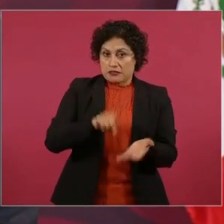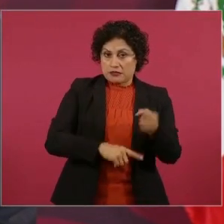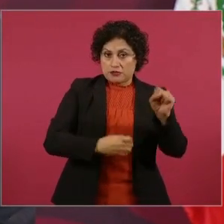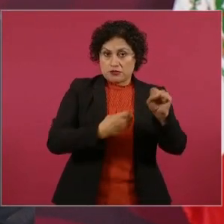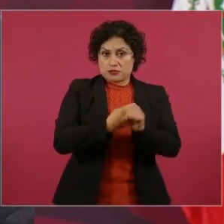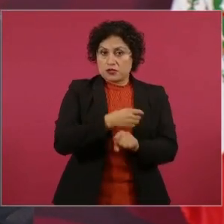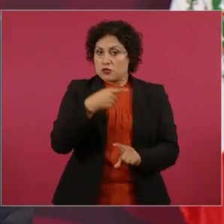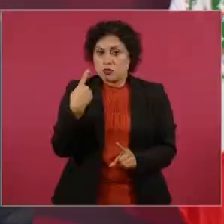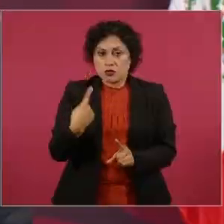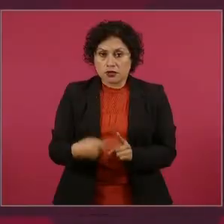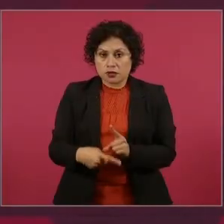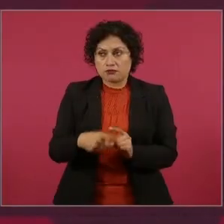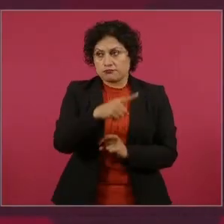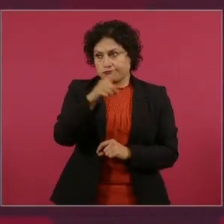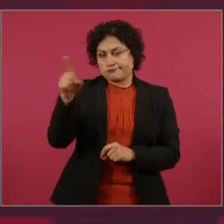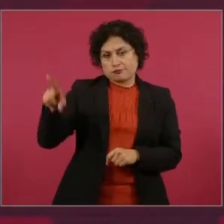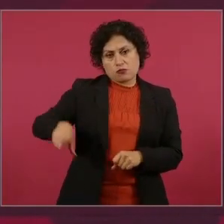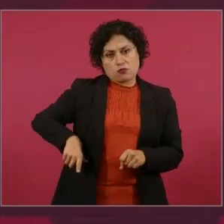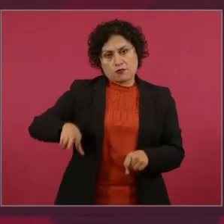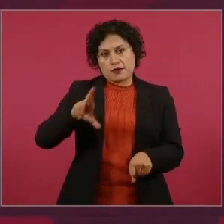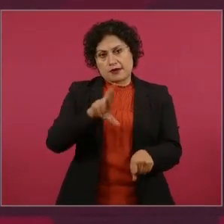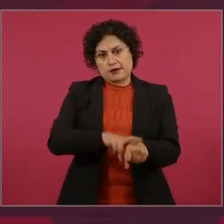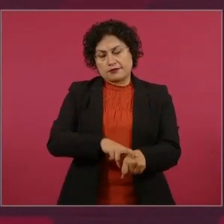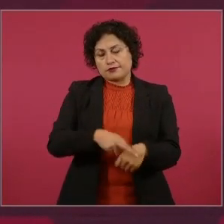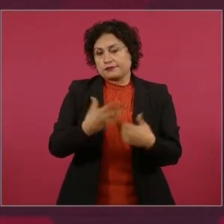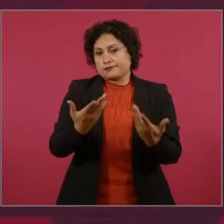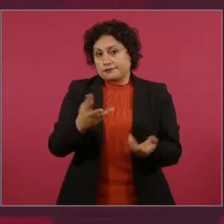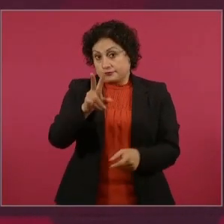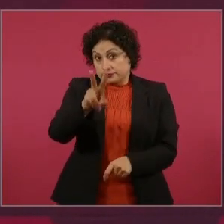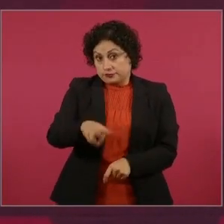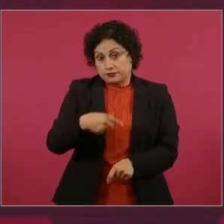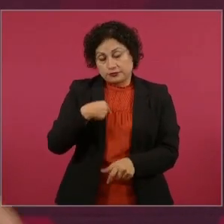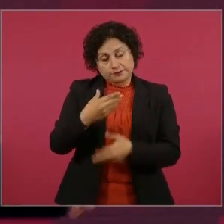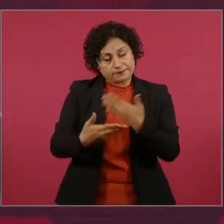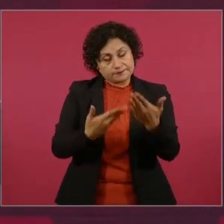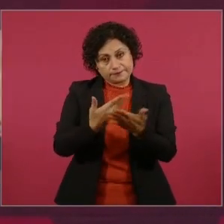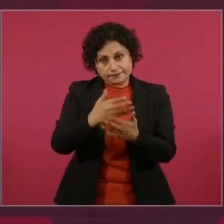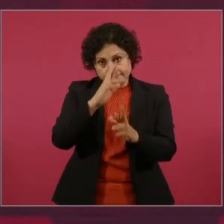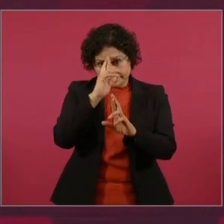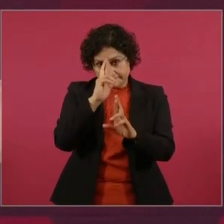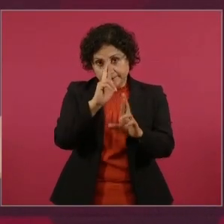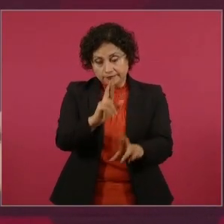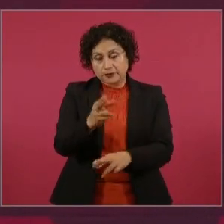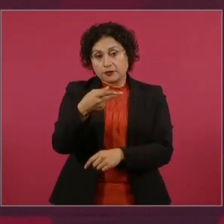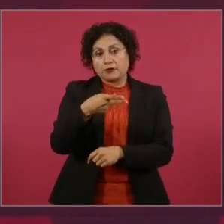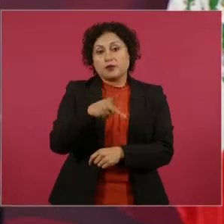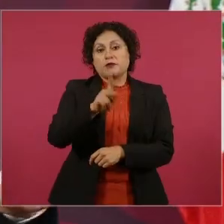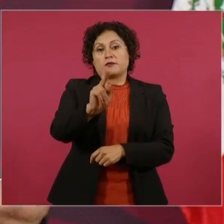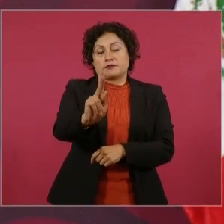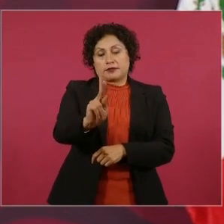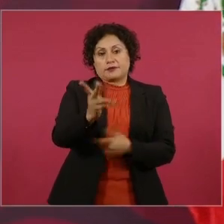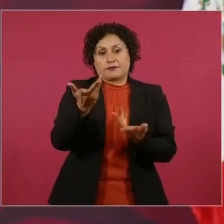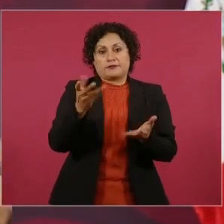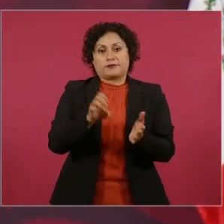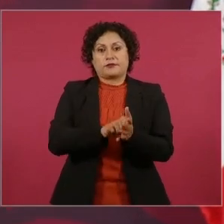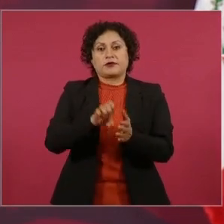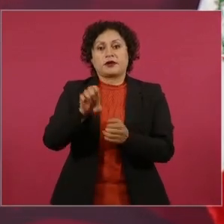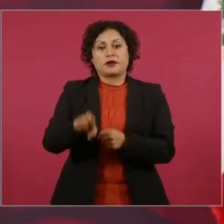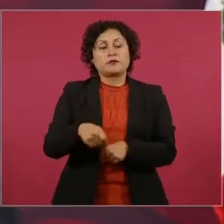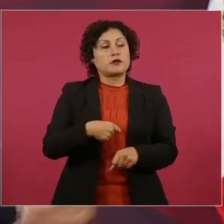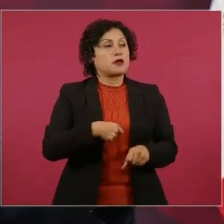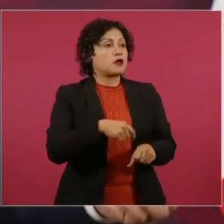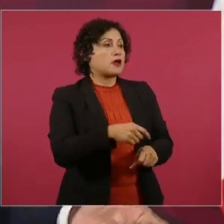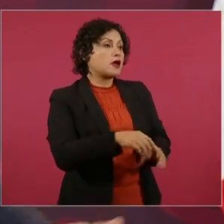Estados no es lo mismo con todo respeto pues estar haciendo política